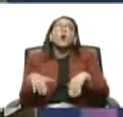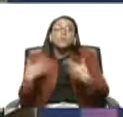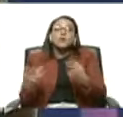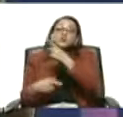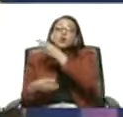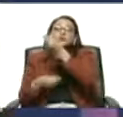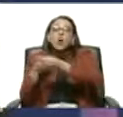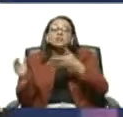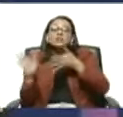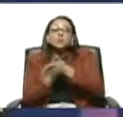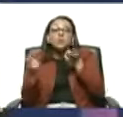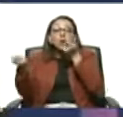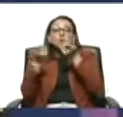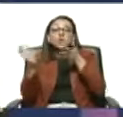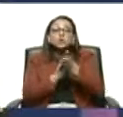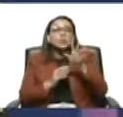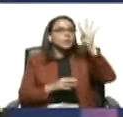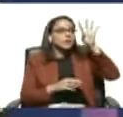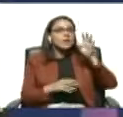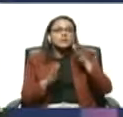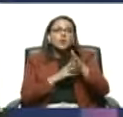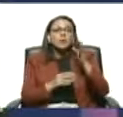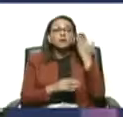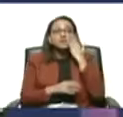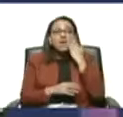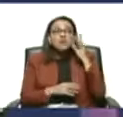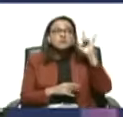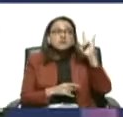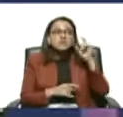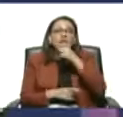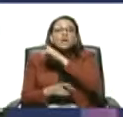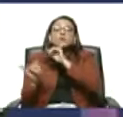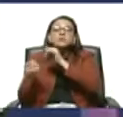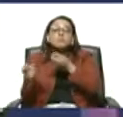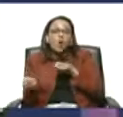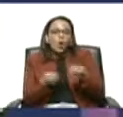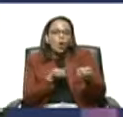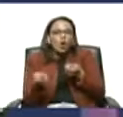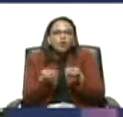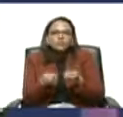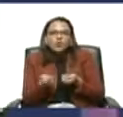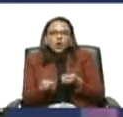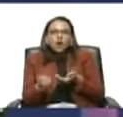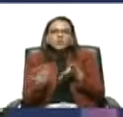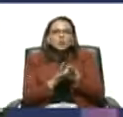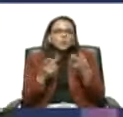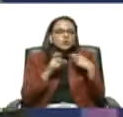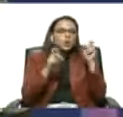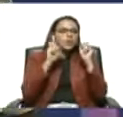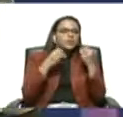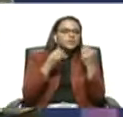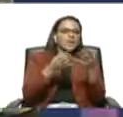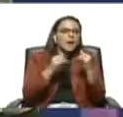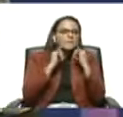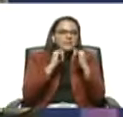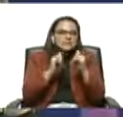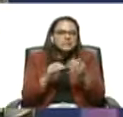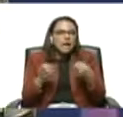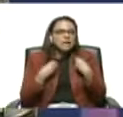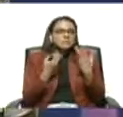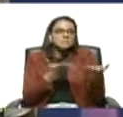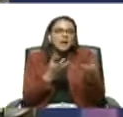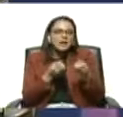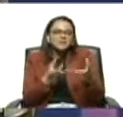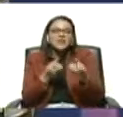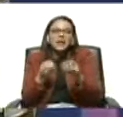de las redes sociales. Está demostrado, los algoritmos, lo que inculcan en las sociedades, en la